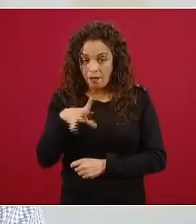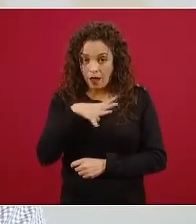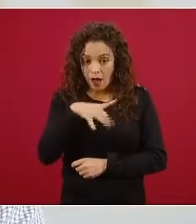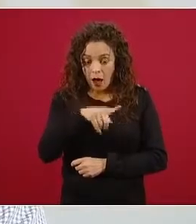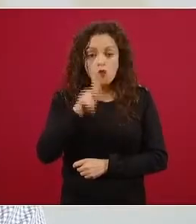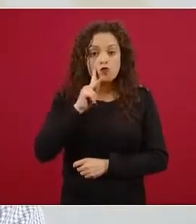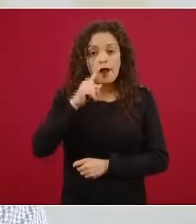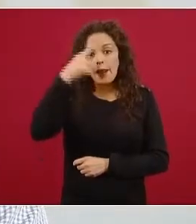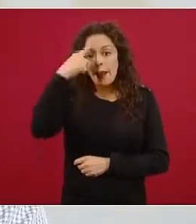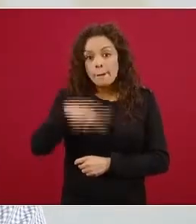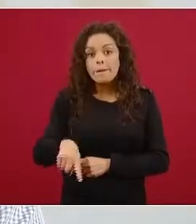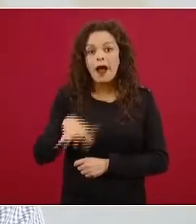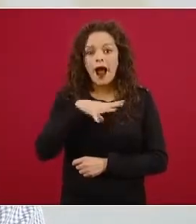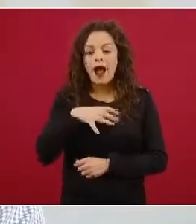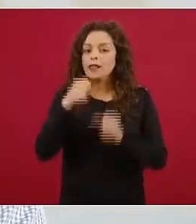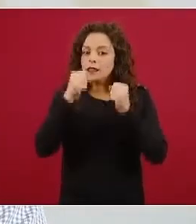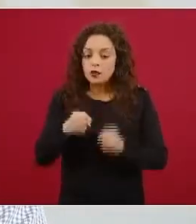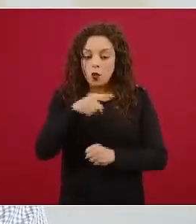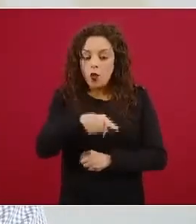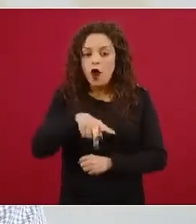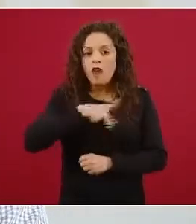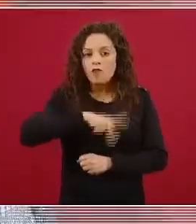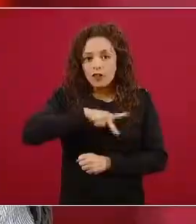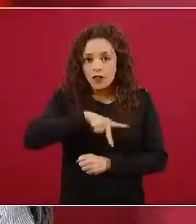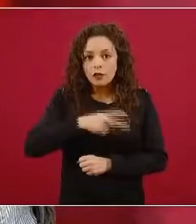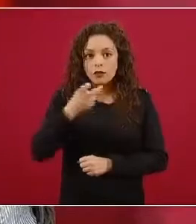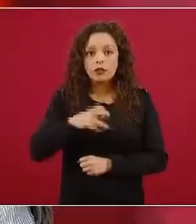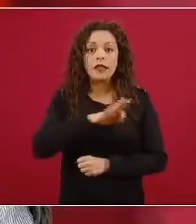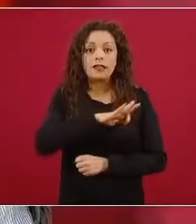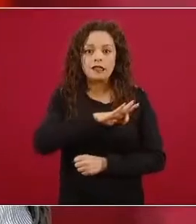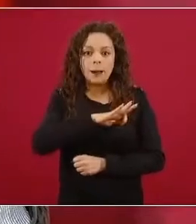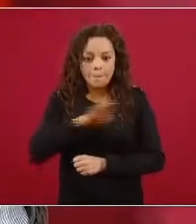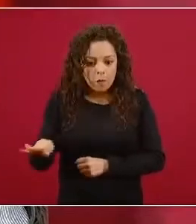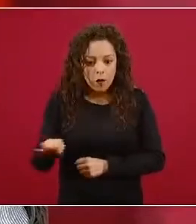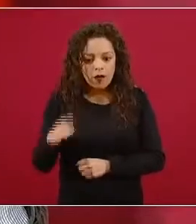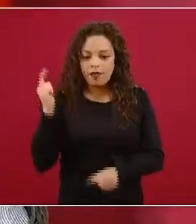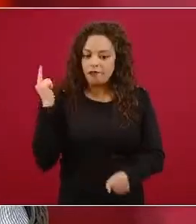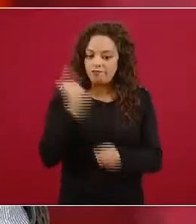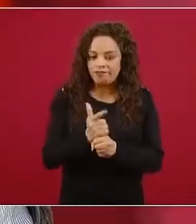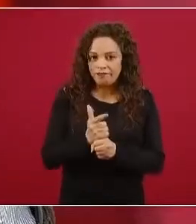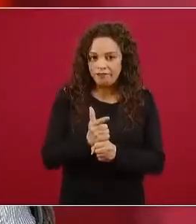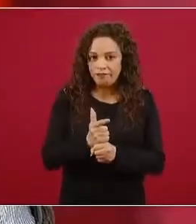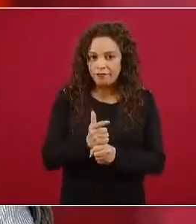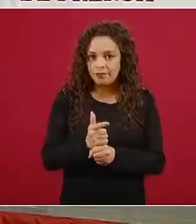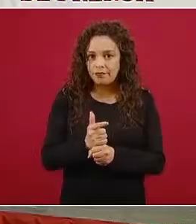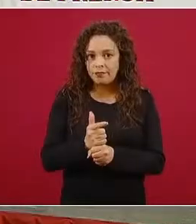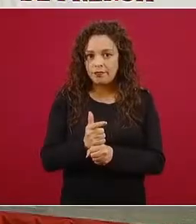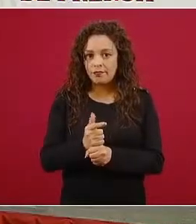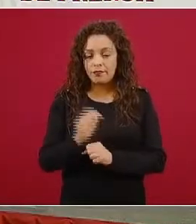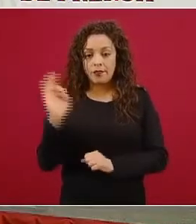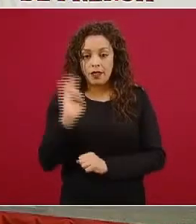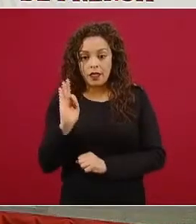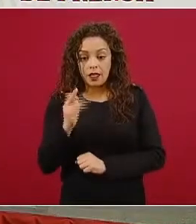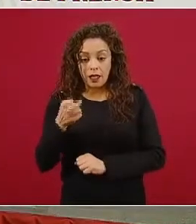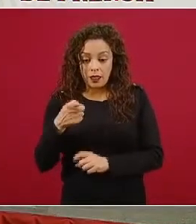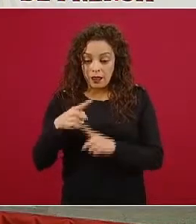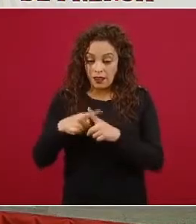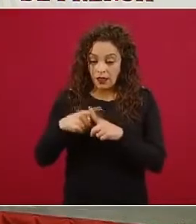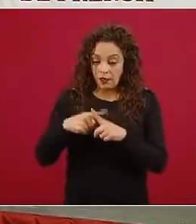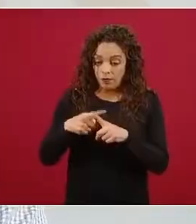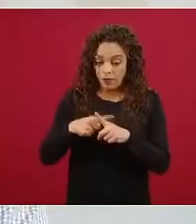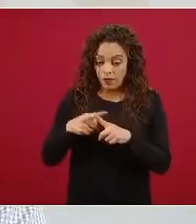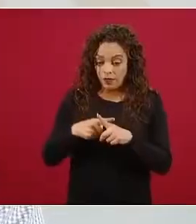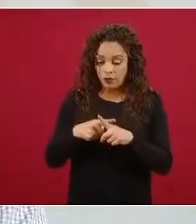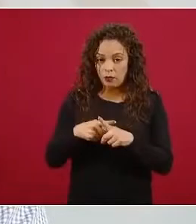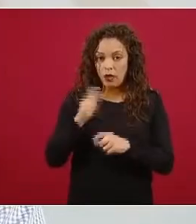esté presente y por lo tanto se pueda amplificar y en su momento detectar, Si cuando se mide la temperatura a la que